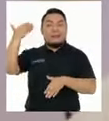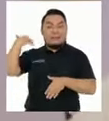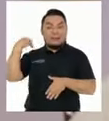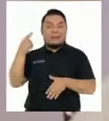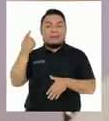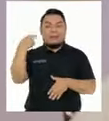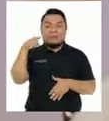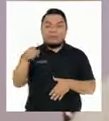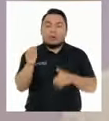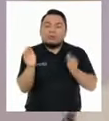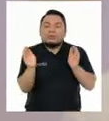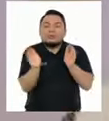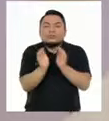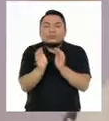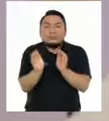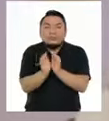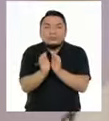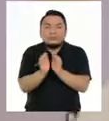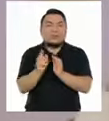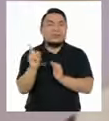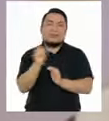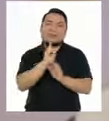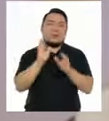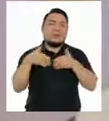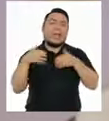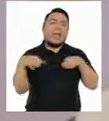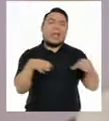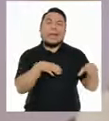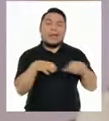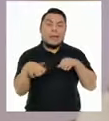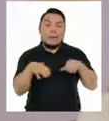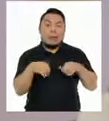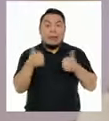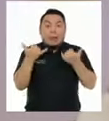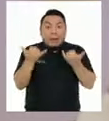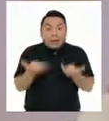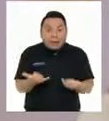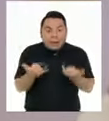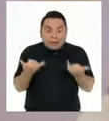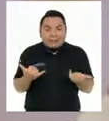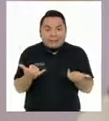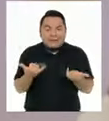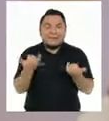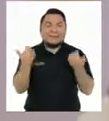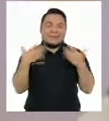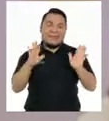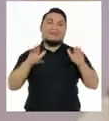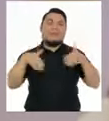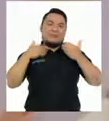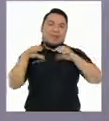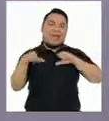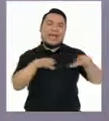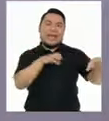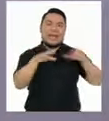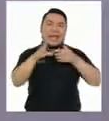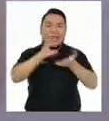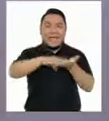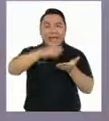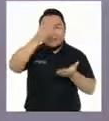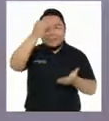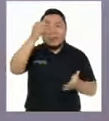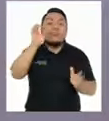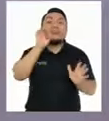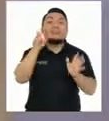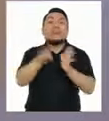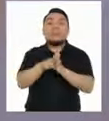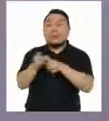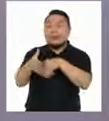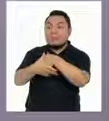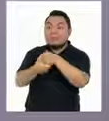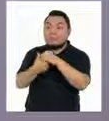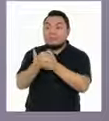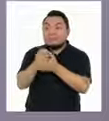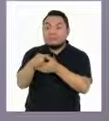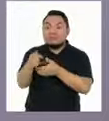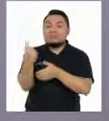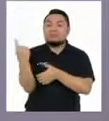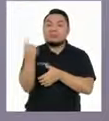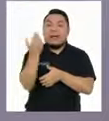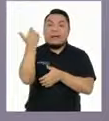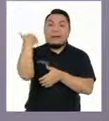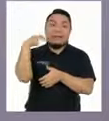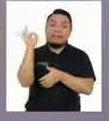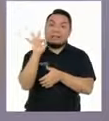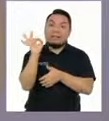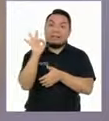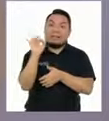más cachorrito, no podías hacer. Y que ahora sí puedes. como lavarte las patitas. ¡Qué buena